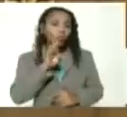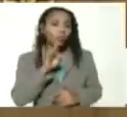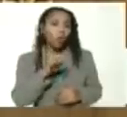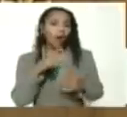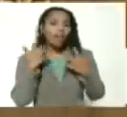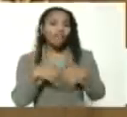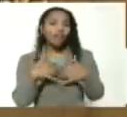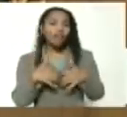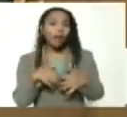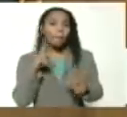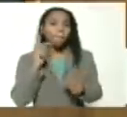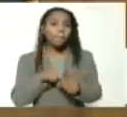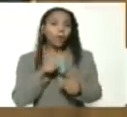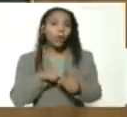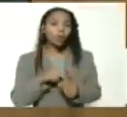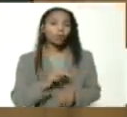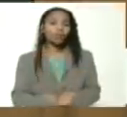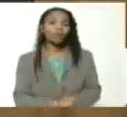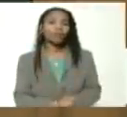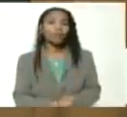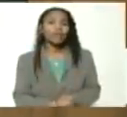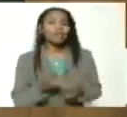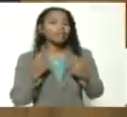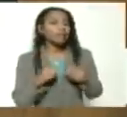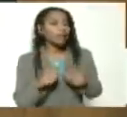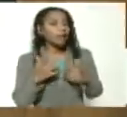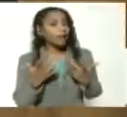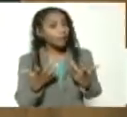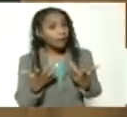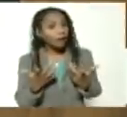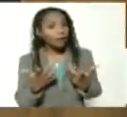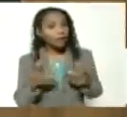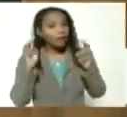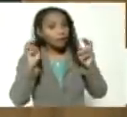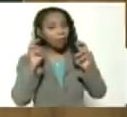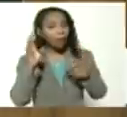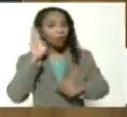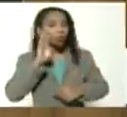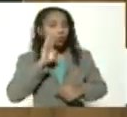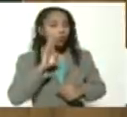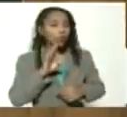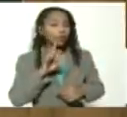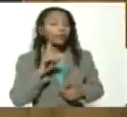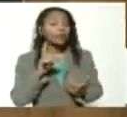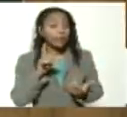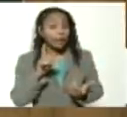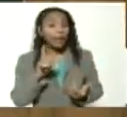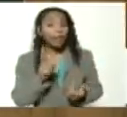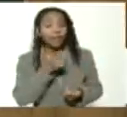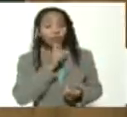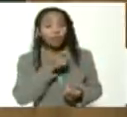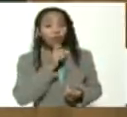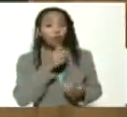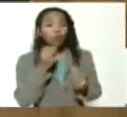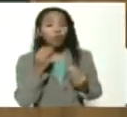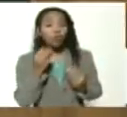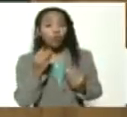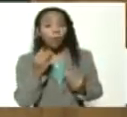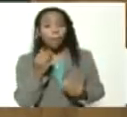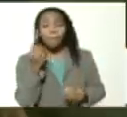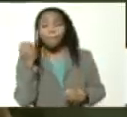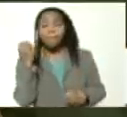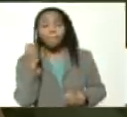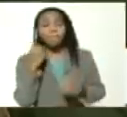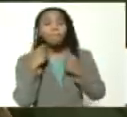industria petrolera. Se trata de graves hechos de corrupción que han costado a la nación miles de millones de